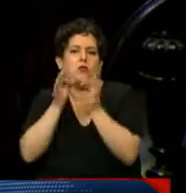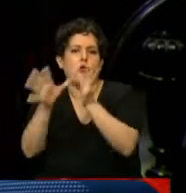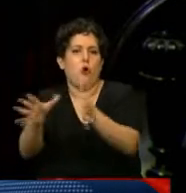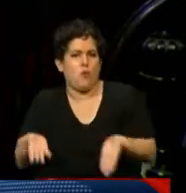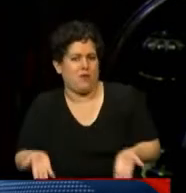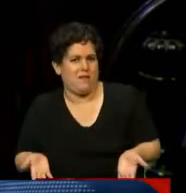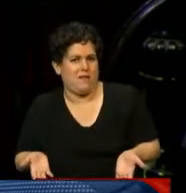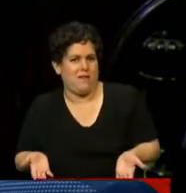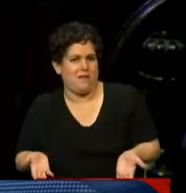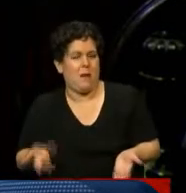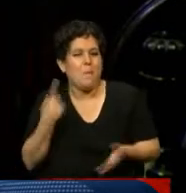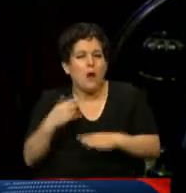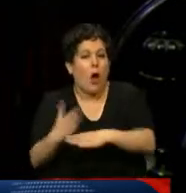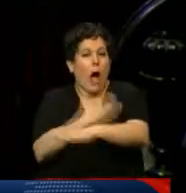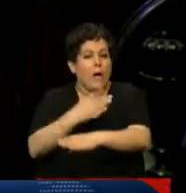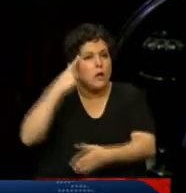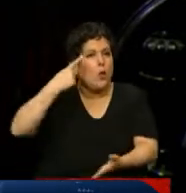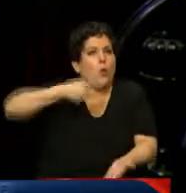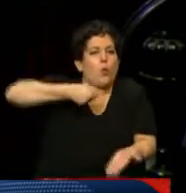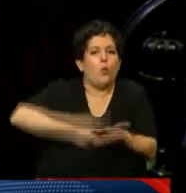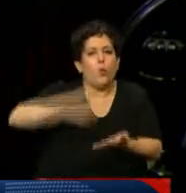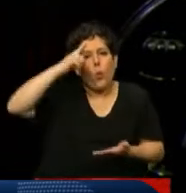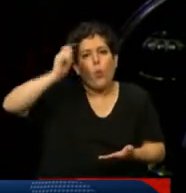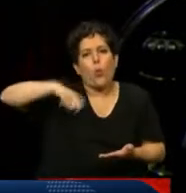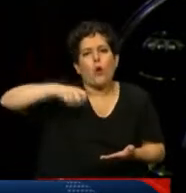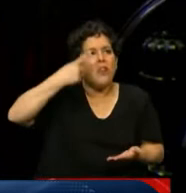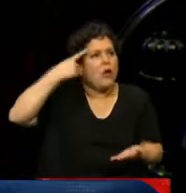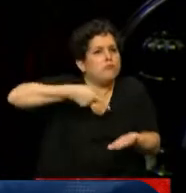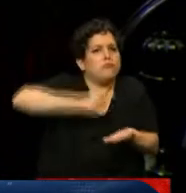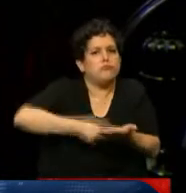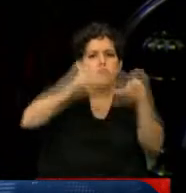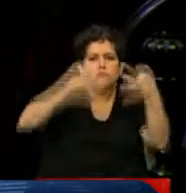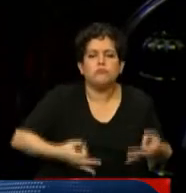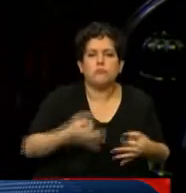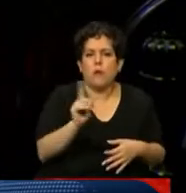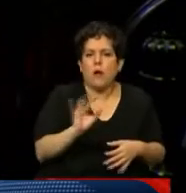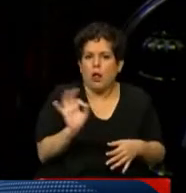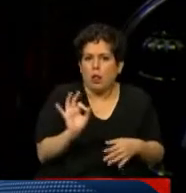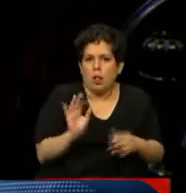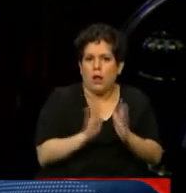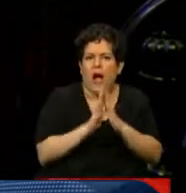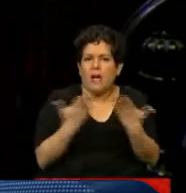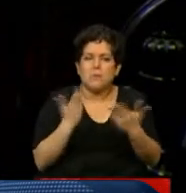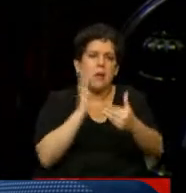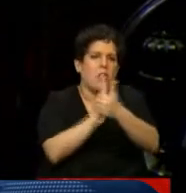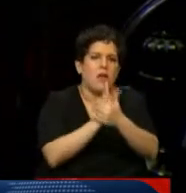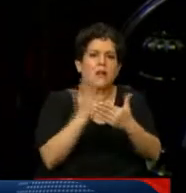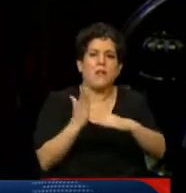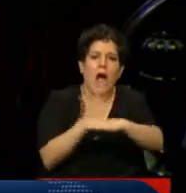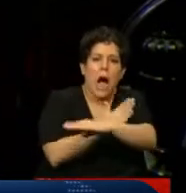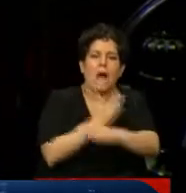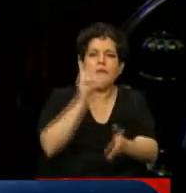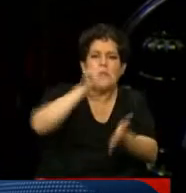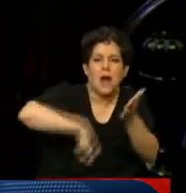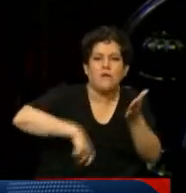jurídico previo en el expediente que se armó con posterioridad a la emisión y a la firma de